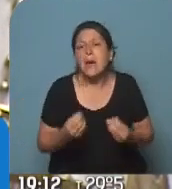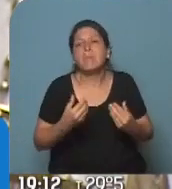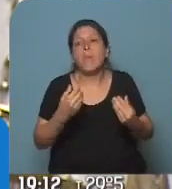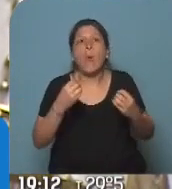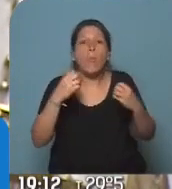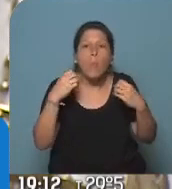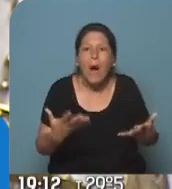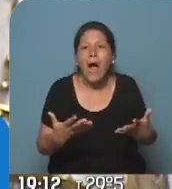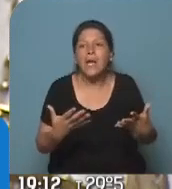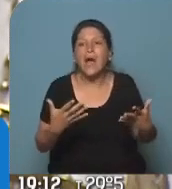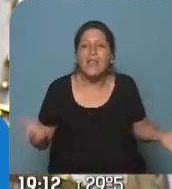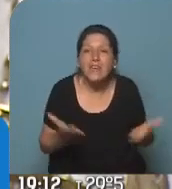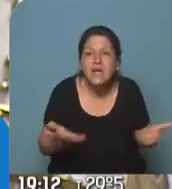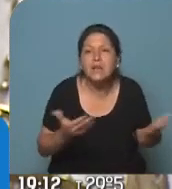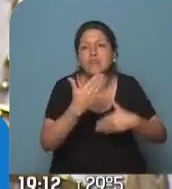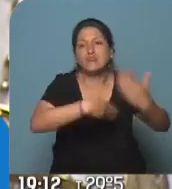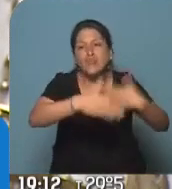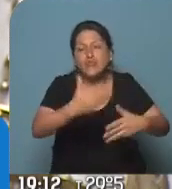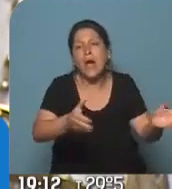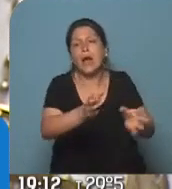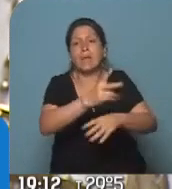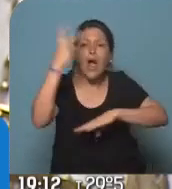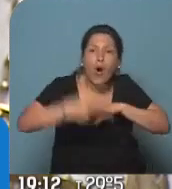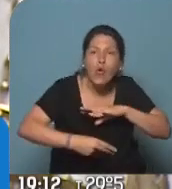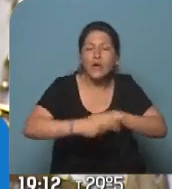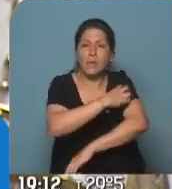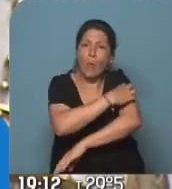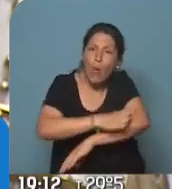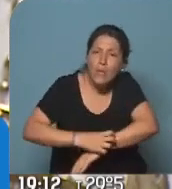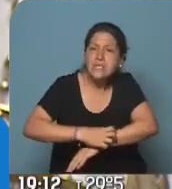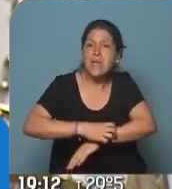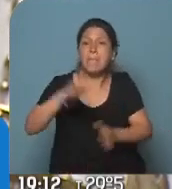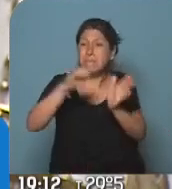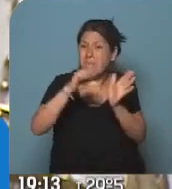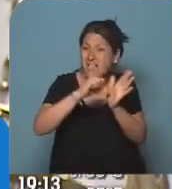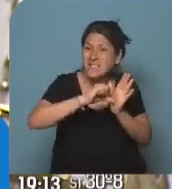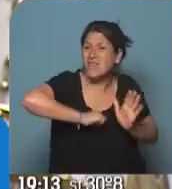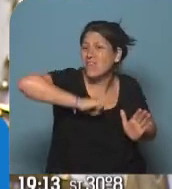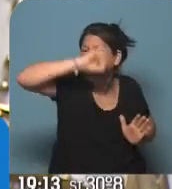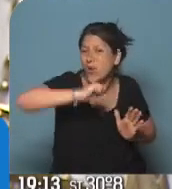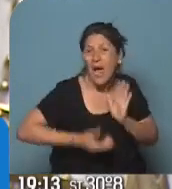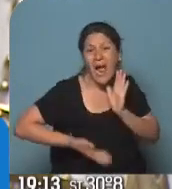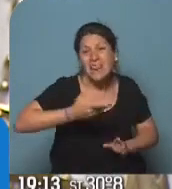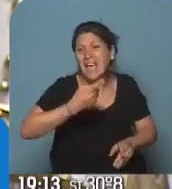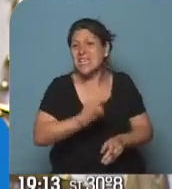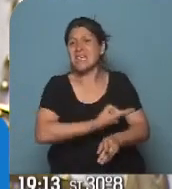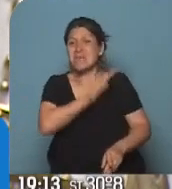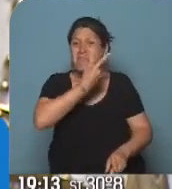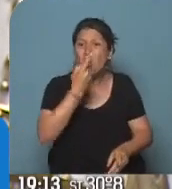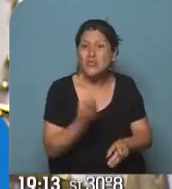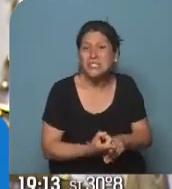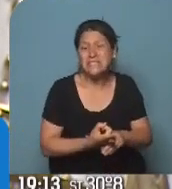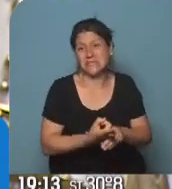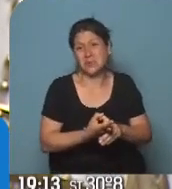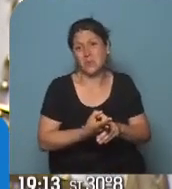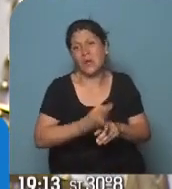generación de empleo, con terminar con la pobreza. En un país con alta inflación es imposible que esas cosas se logren,